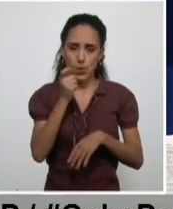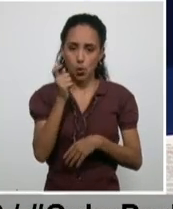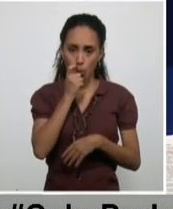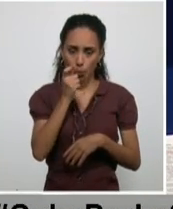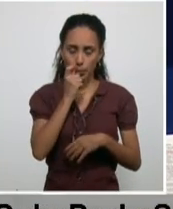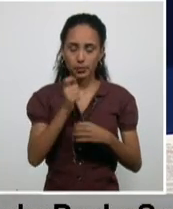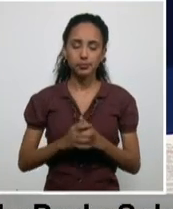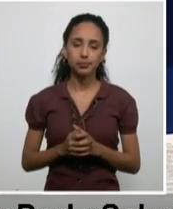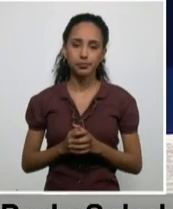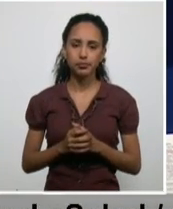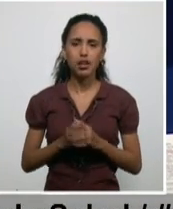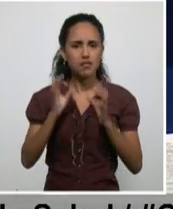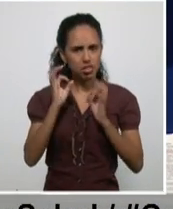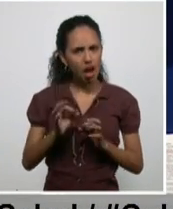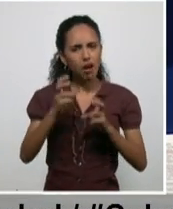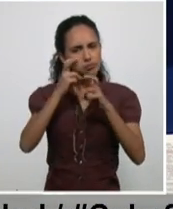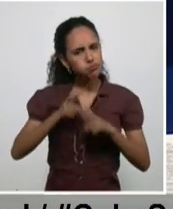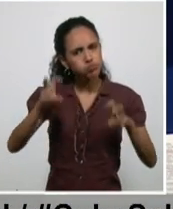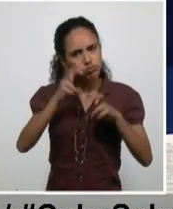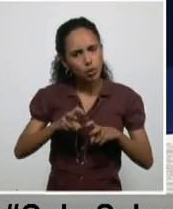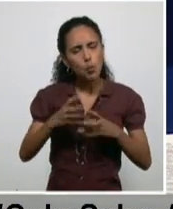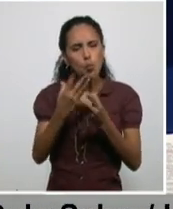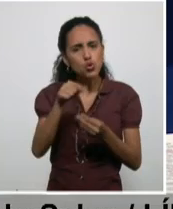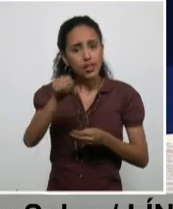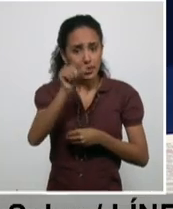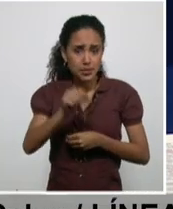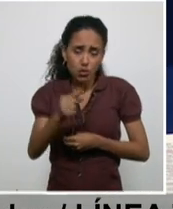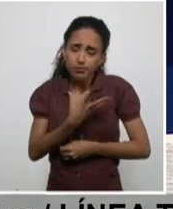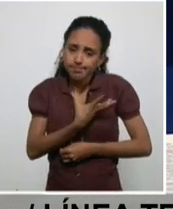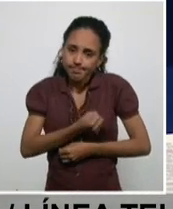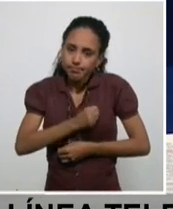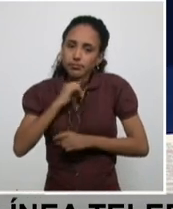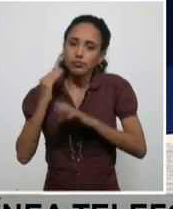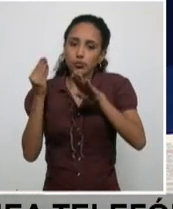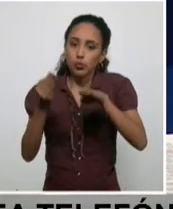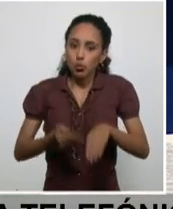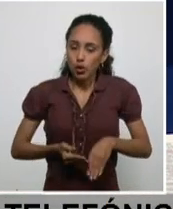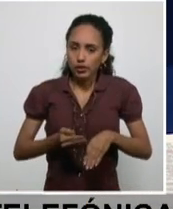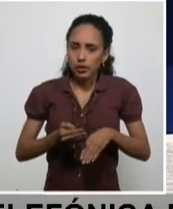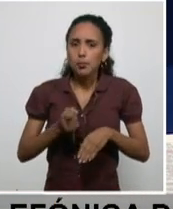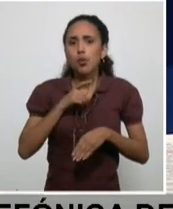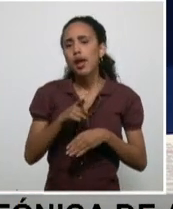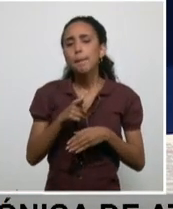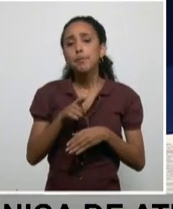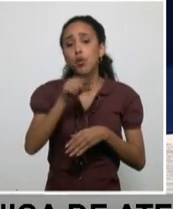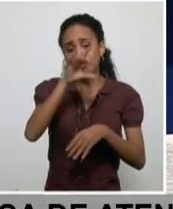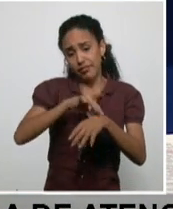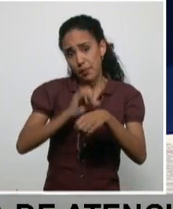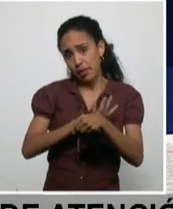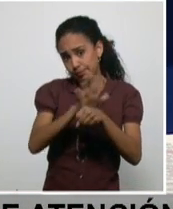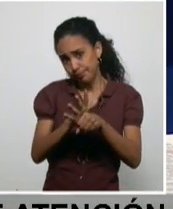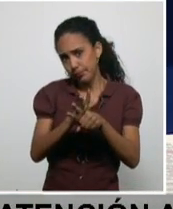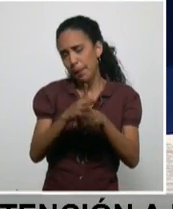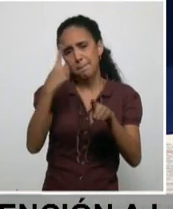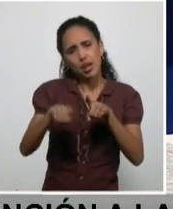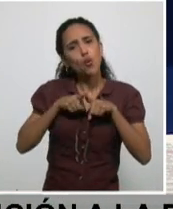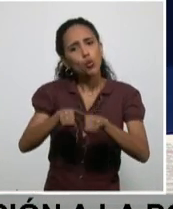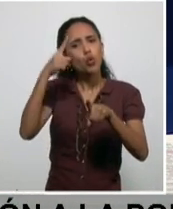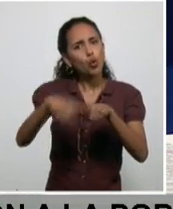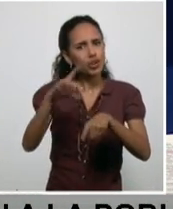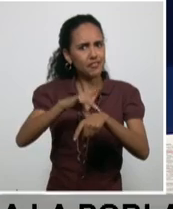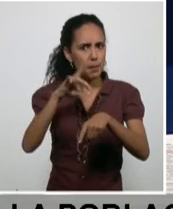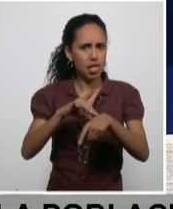estas personas que lamentablemente han fallecido, pues han tenido asociada un grupo de enfermedades. O sea, no ha sido